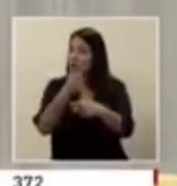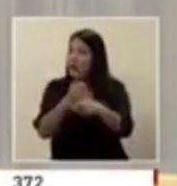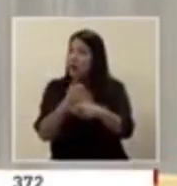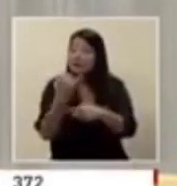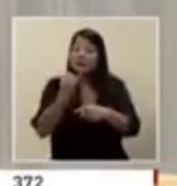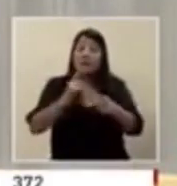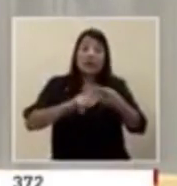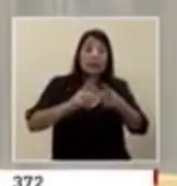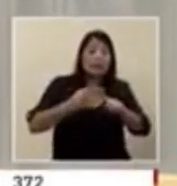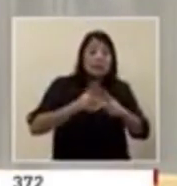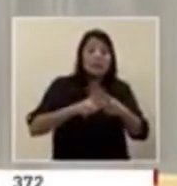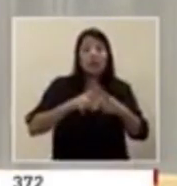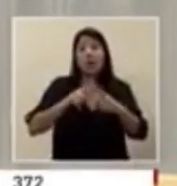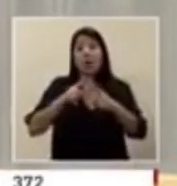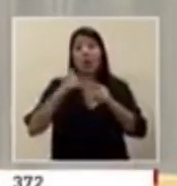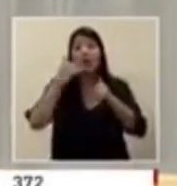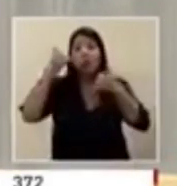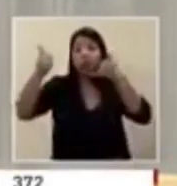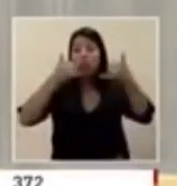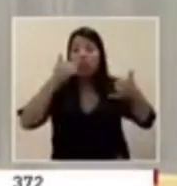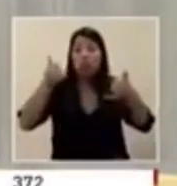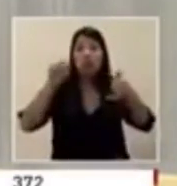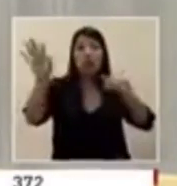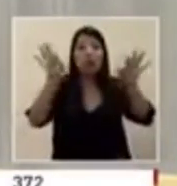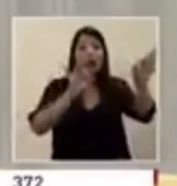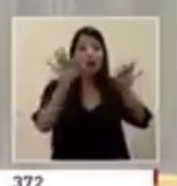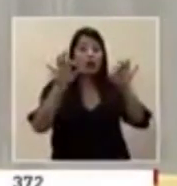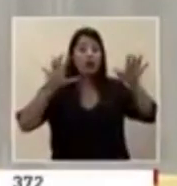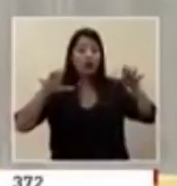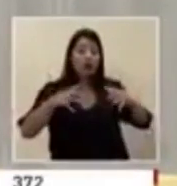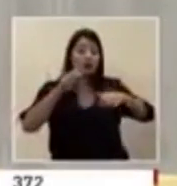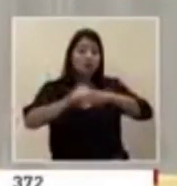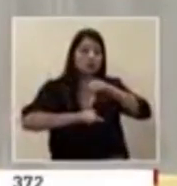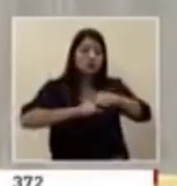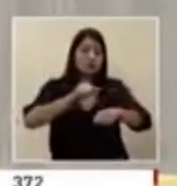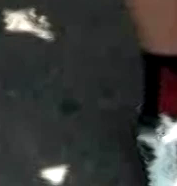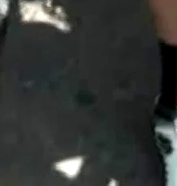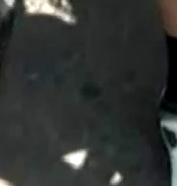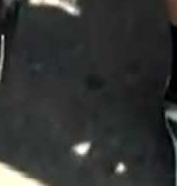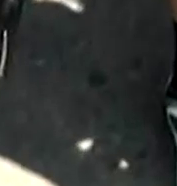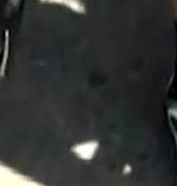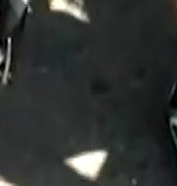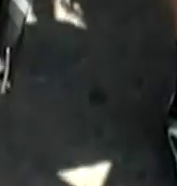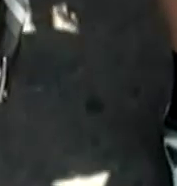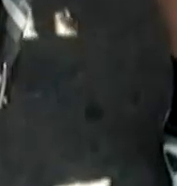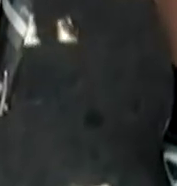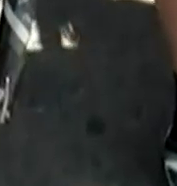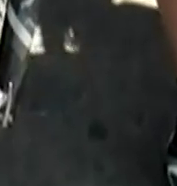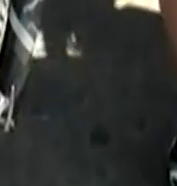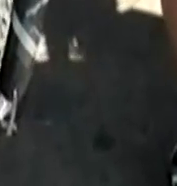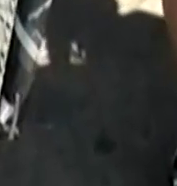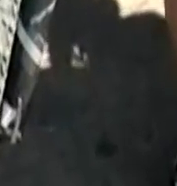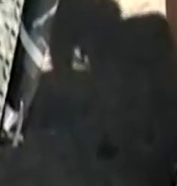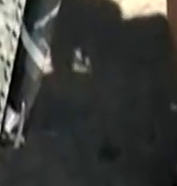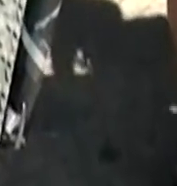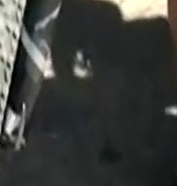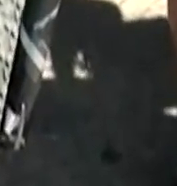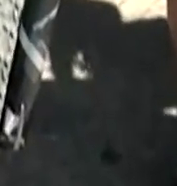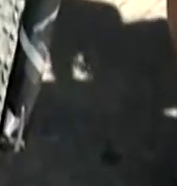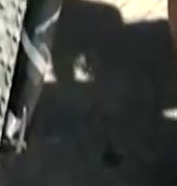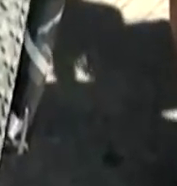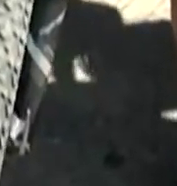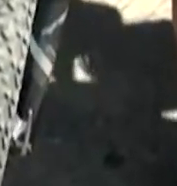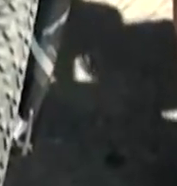lugares, ¿verdad? Personas que no conviven y que estén haciendo ese tipo de actividades en conjunto, porque no es el momento justamente de retomar